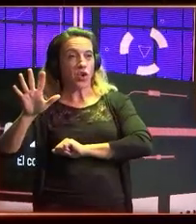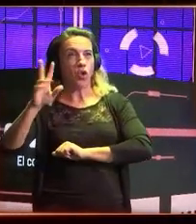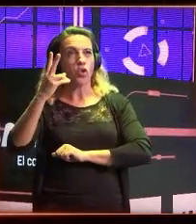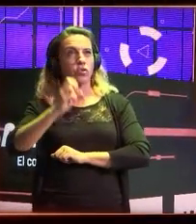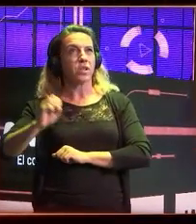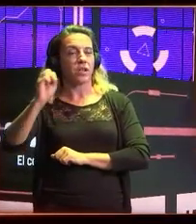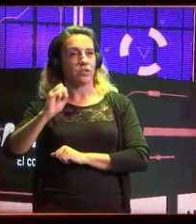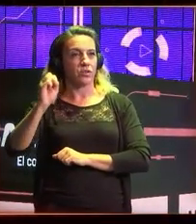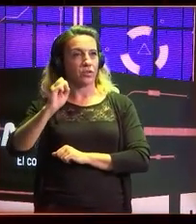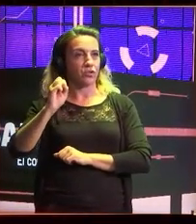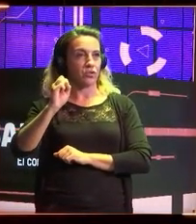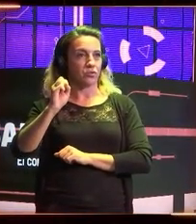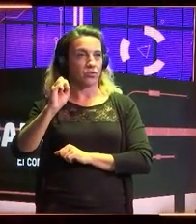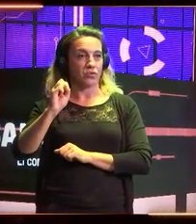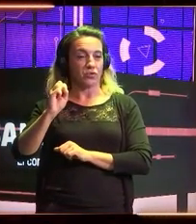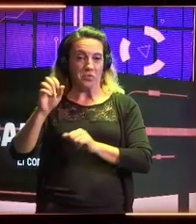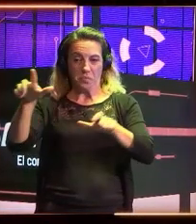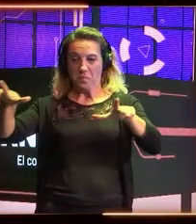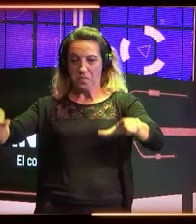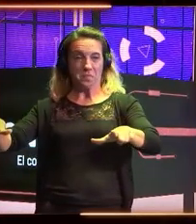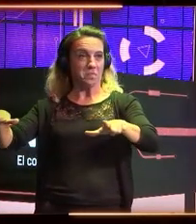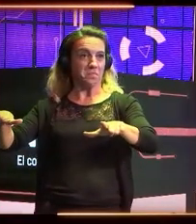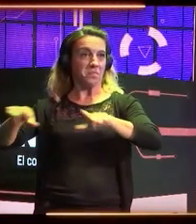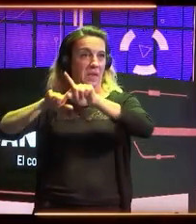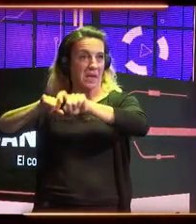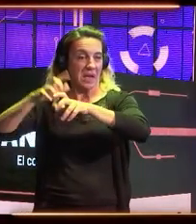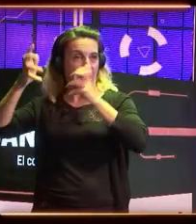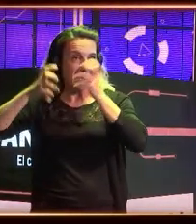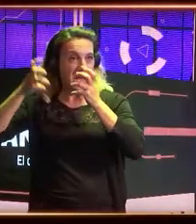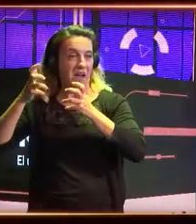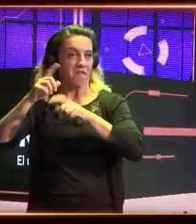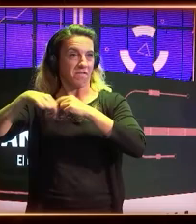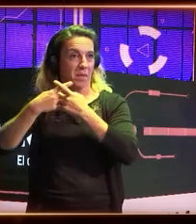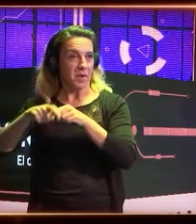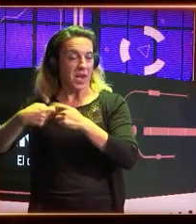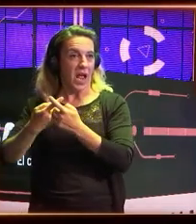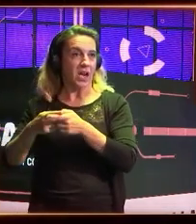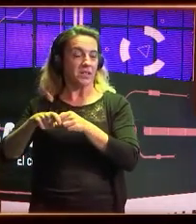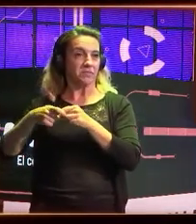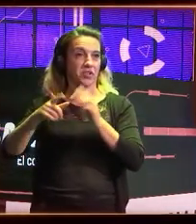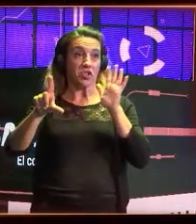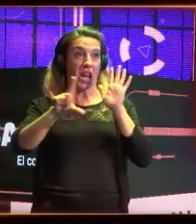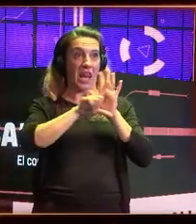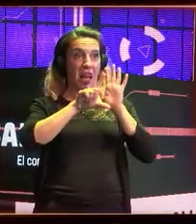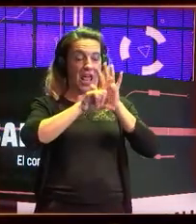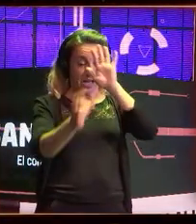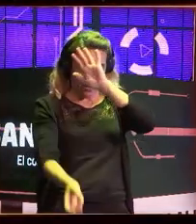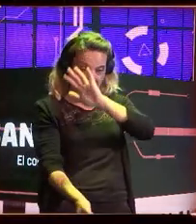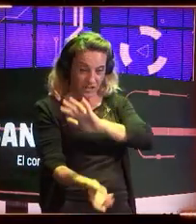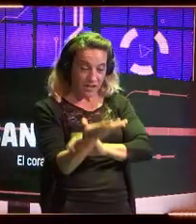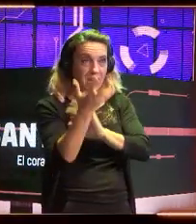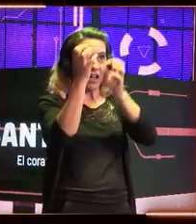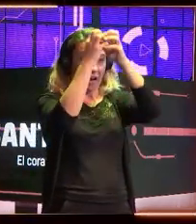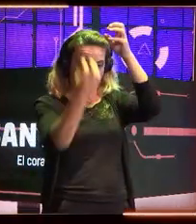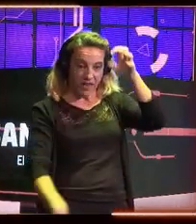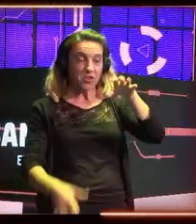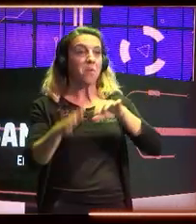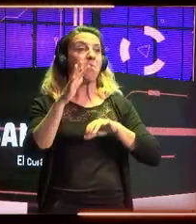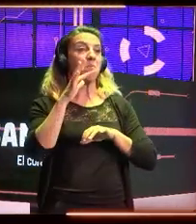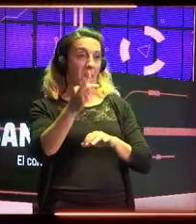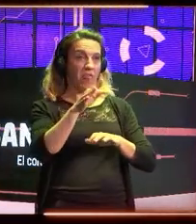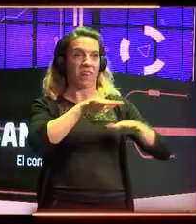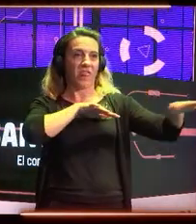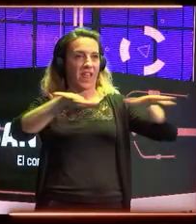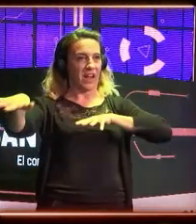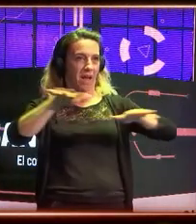que pasó en su granja familiar desarrolló la leyes de la gravitación pero también las leyes de la dinámica claro para las ley de la dinámica